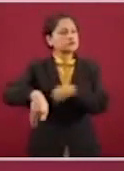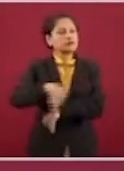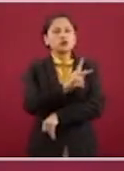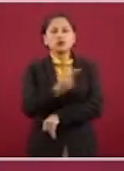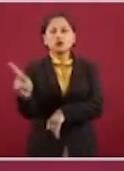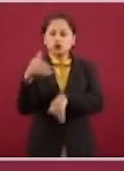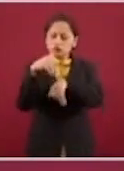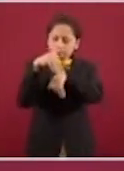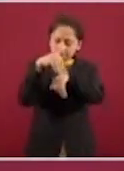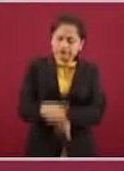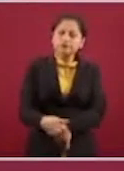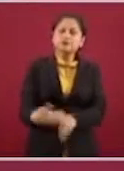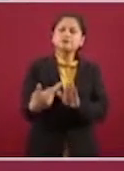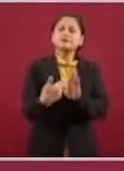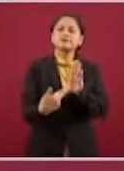que se